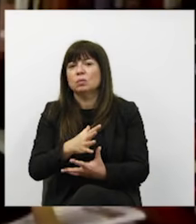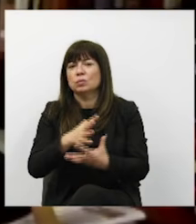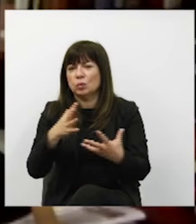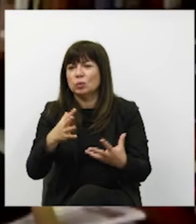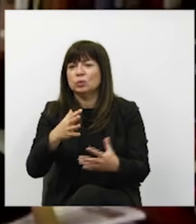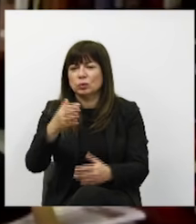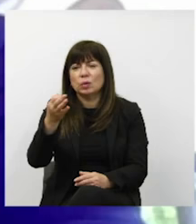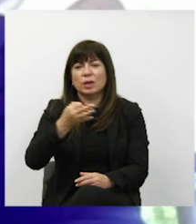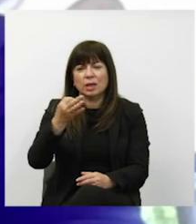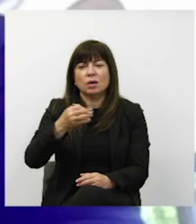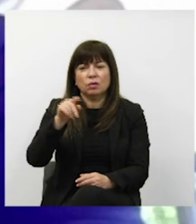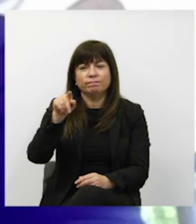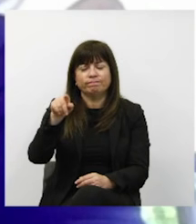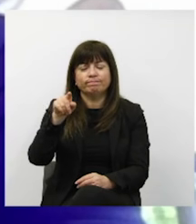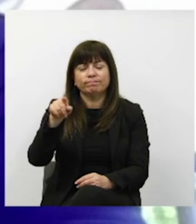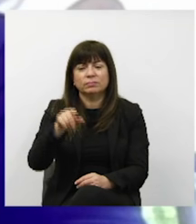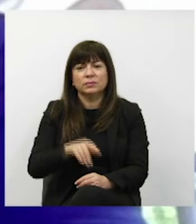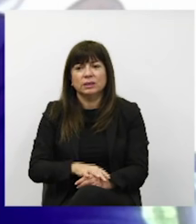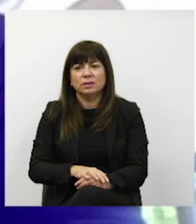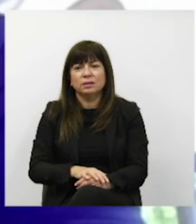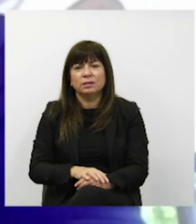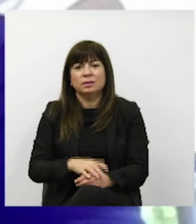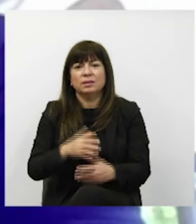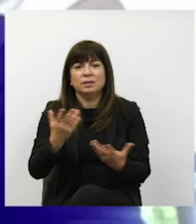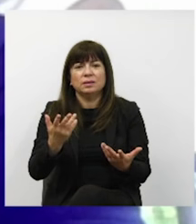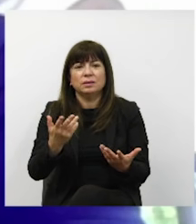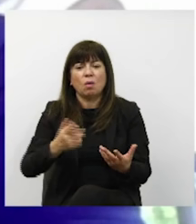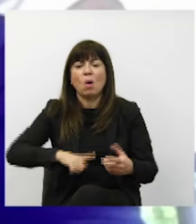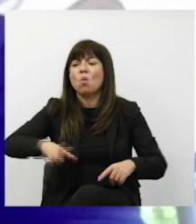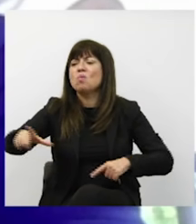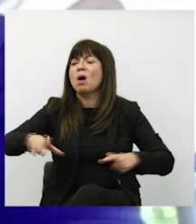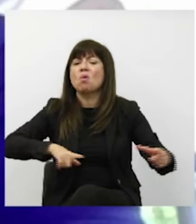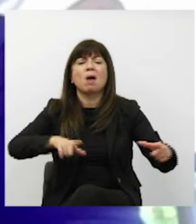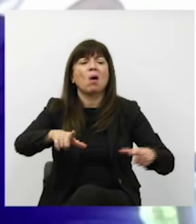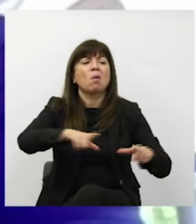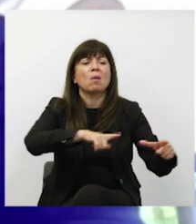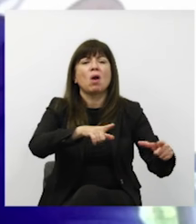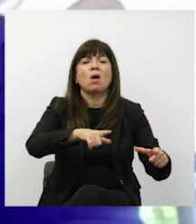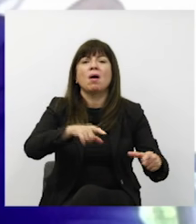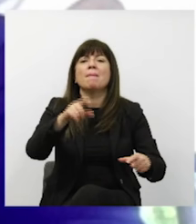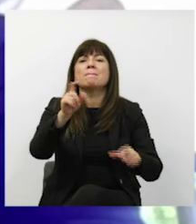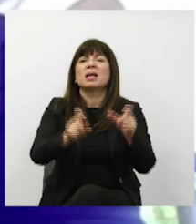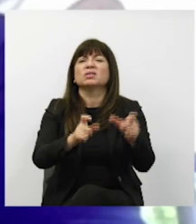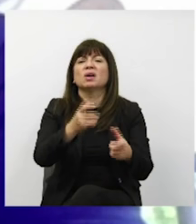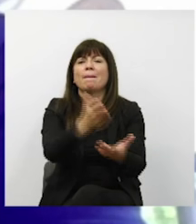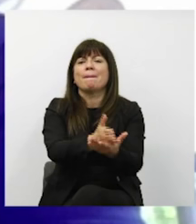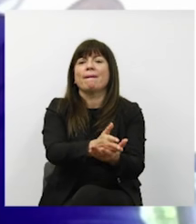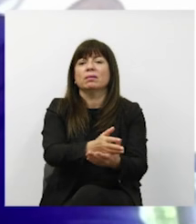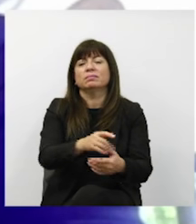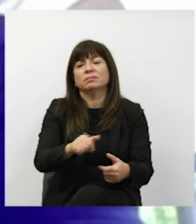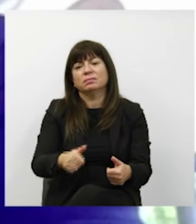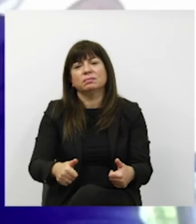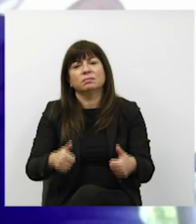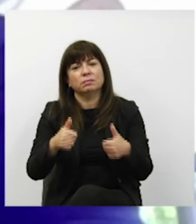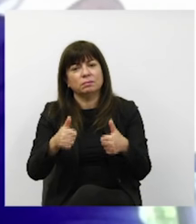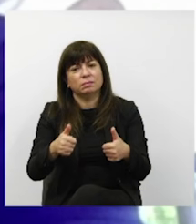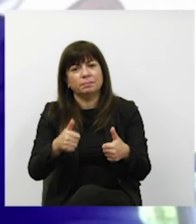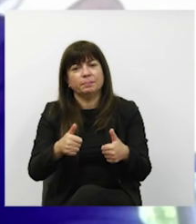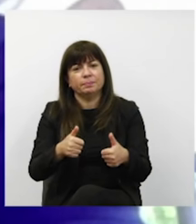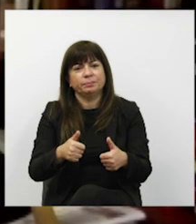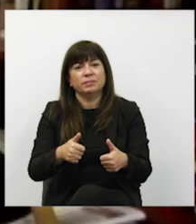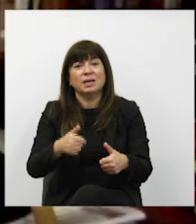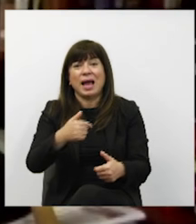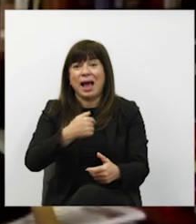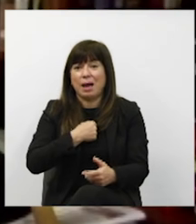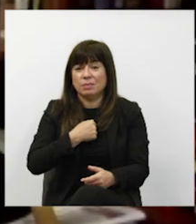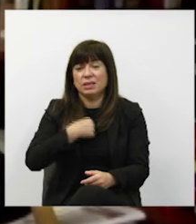Me encantó todo lo que dijo del contrato social. Y echarle la culpa a los radicales me parece que es bastante apropiado en el tema del botín.